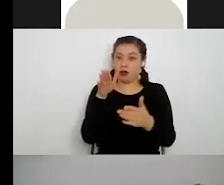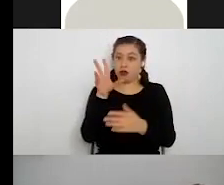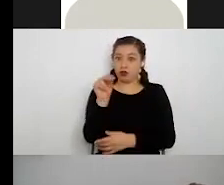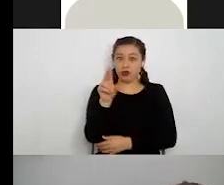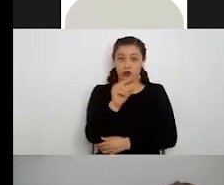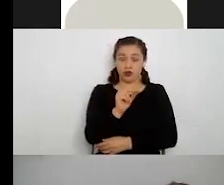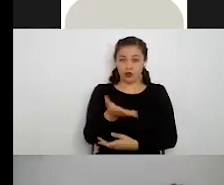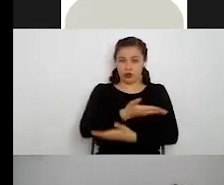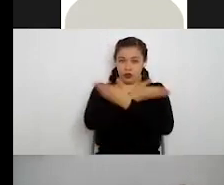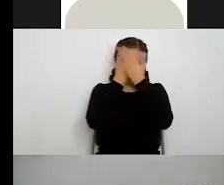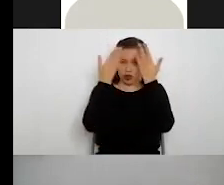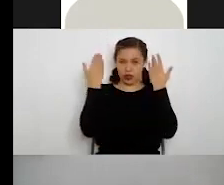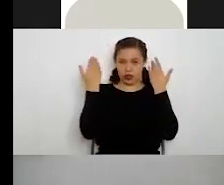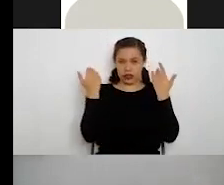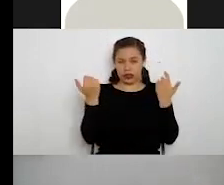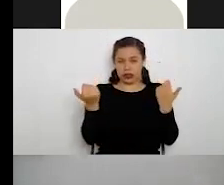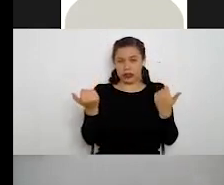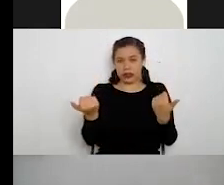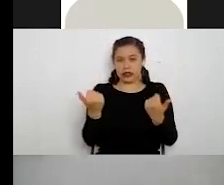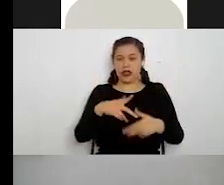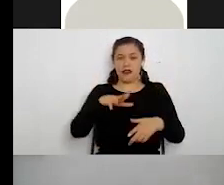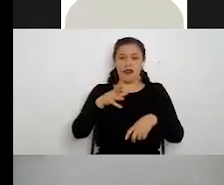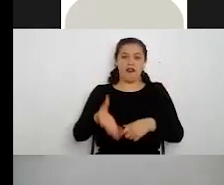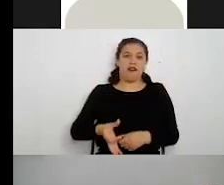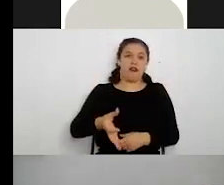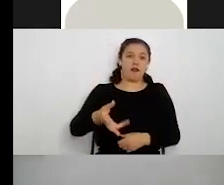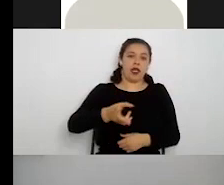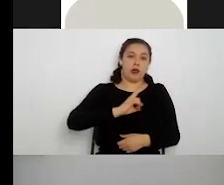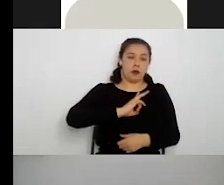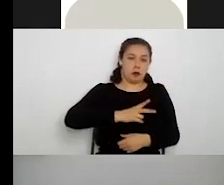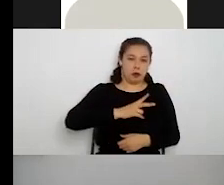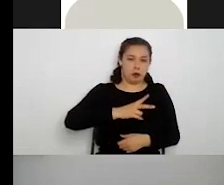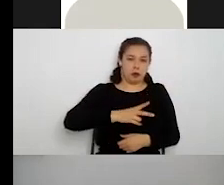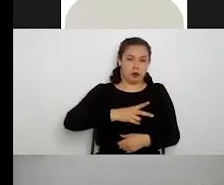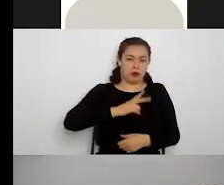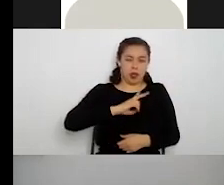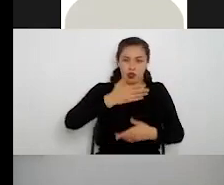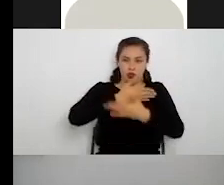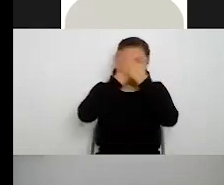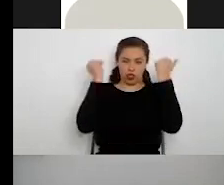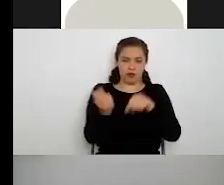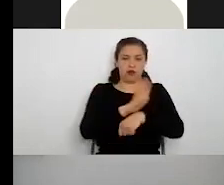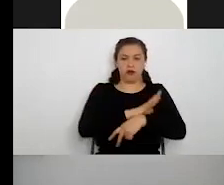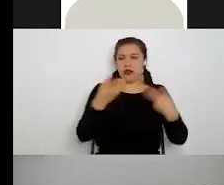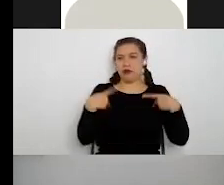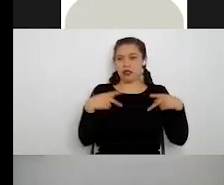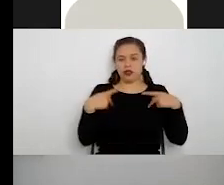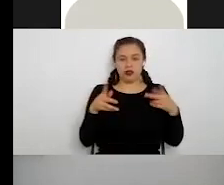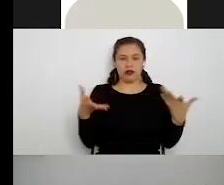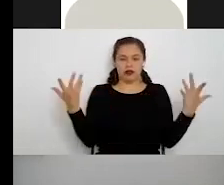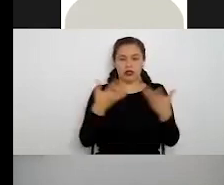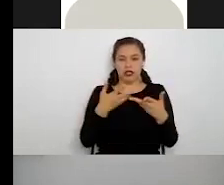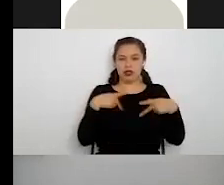sabíamos la magnitud del virus y demás? Pues obviamente las personas no